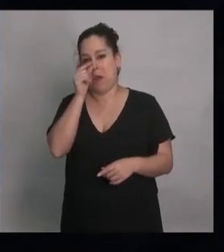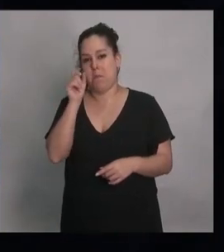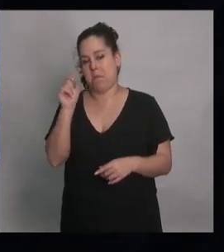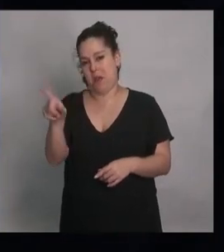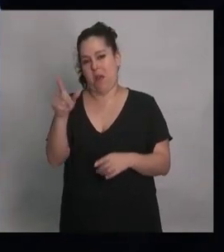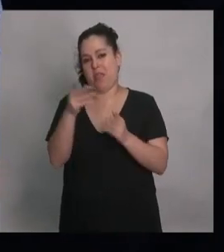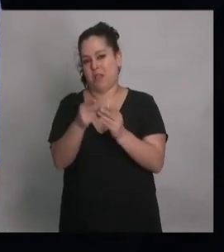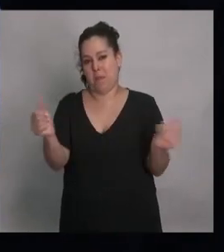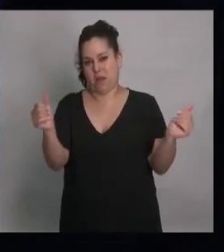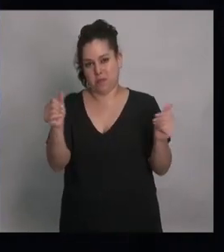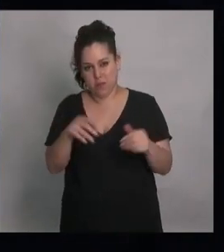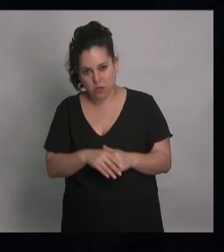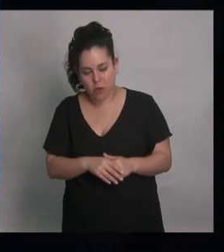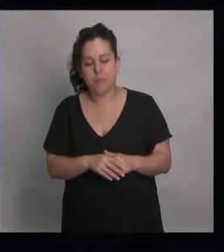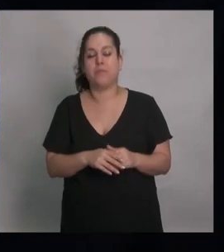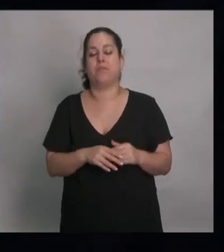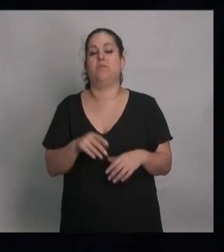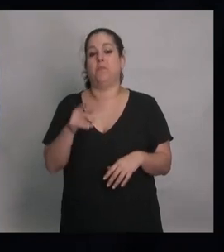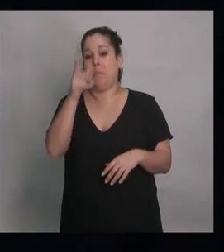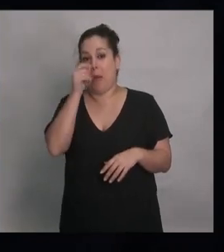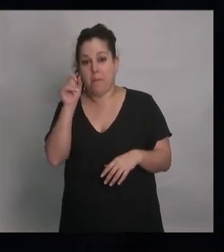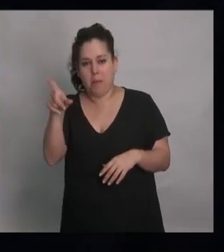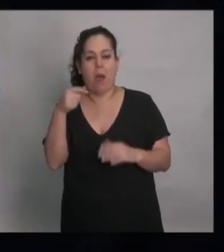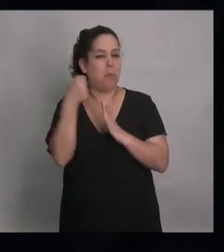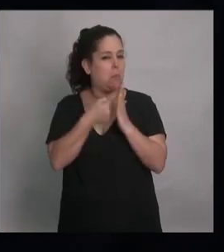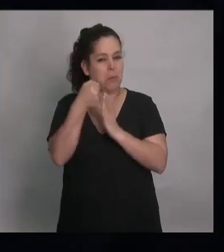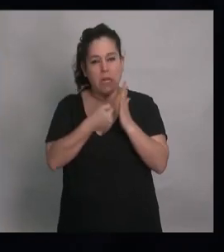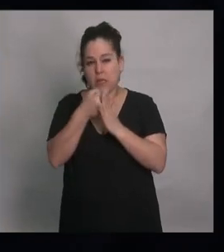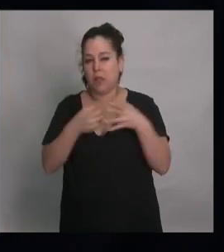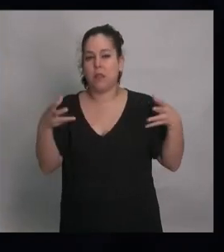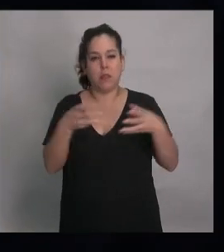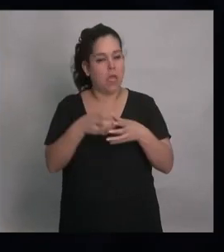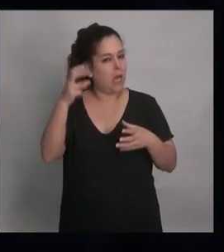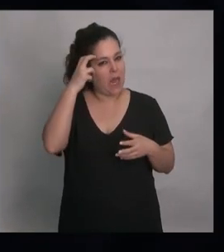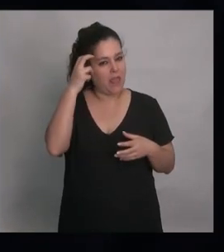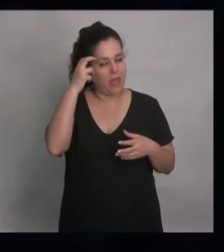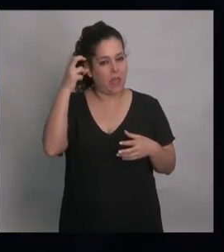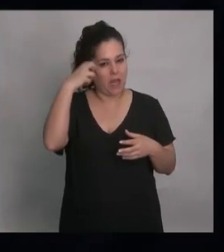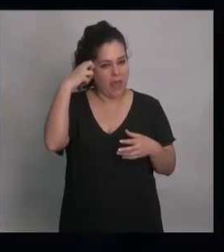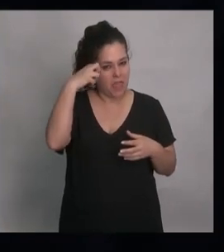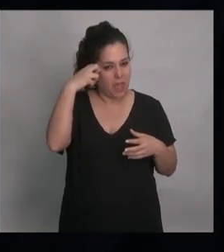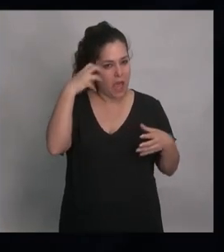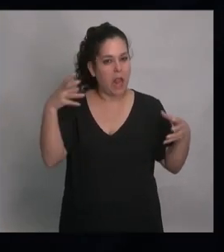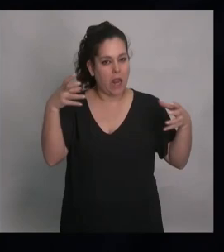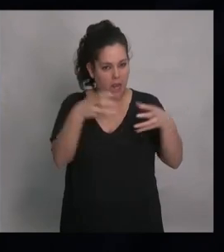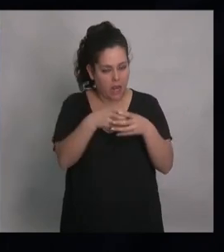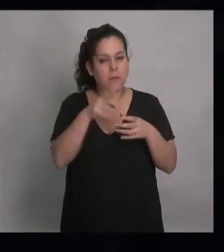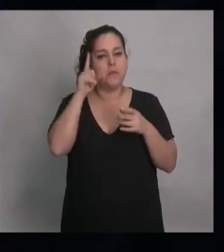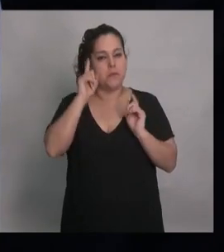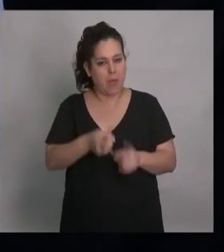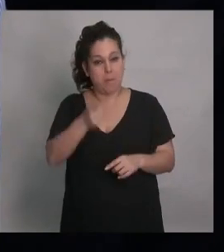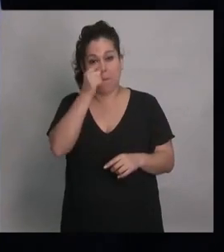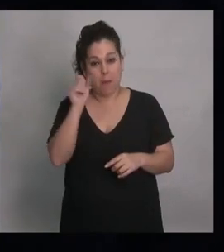Hijo de un militante de la Unión Cívica Radical, que también era abogado,